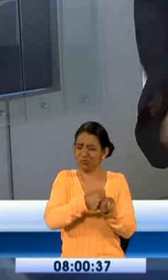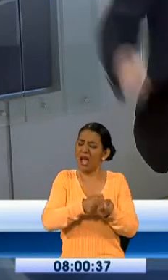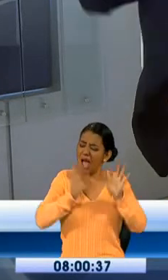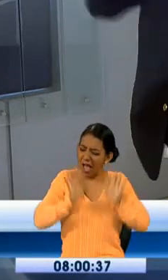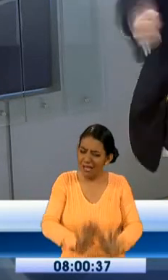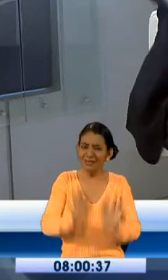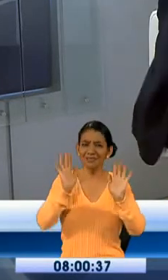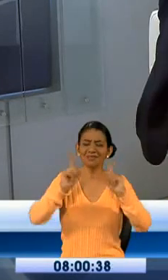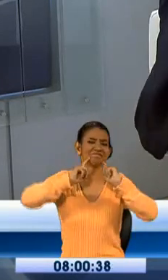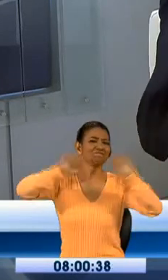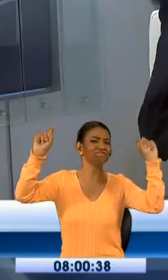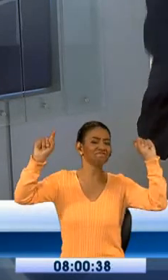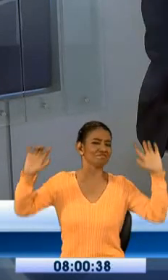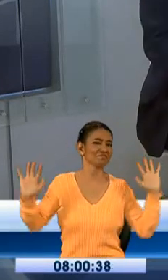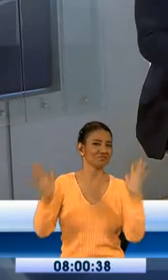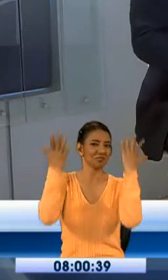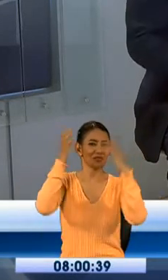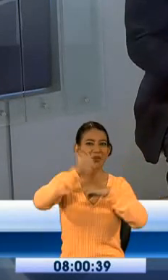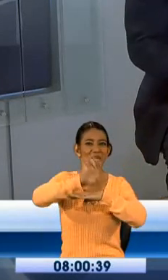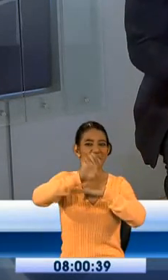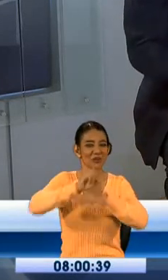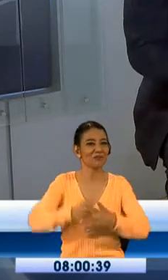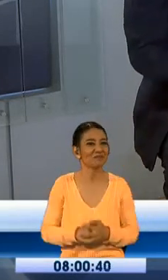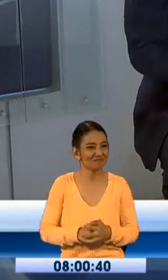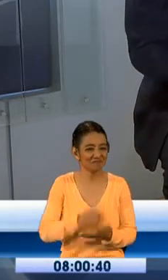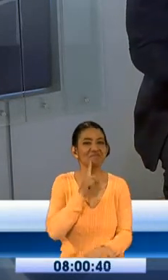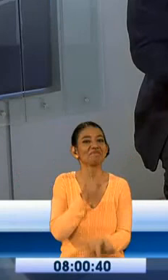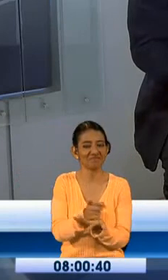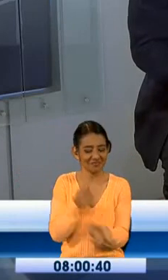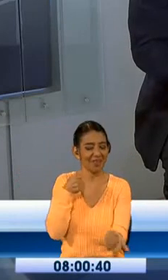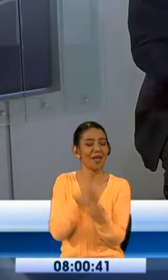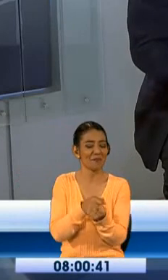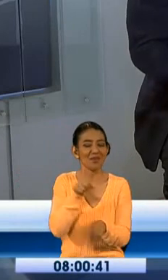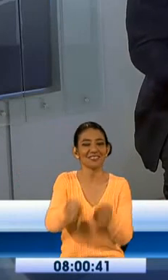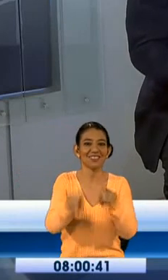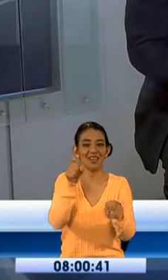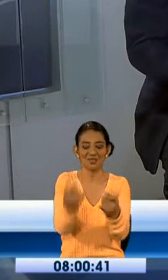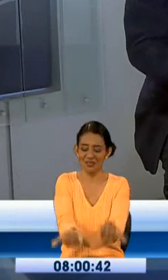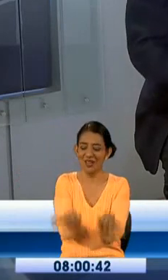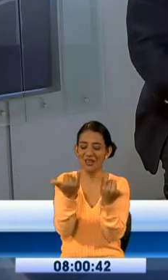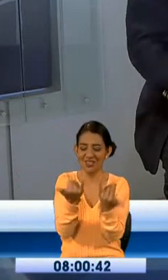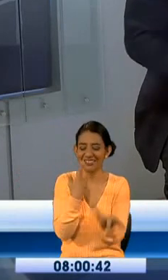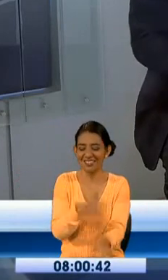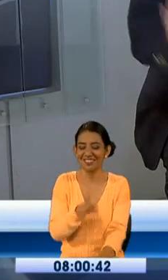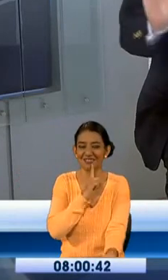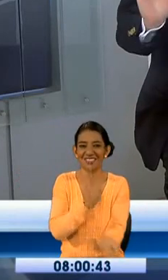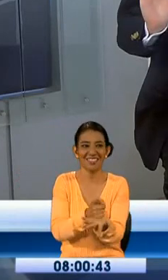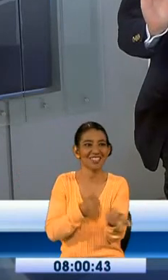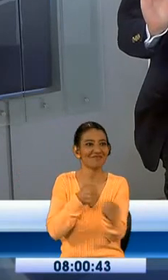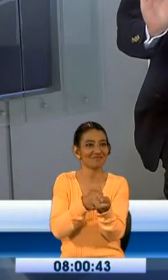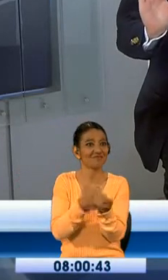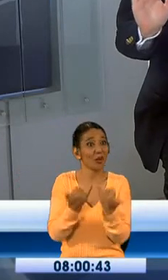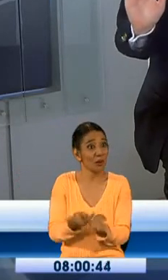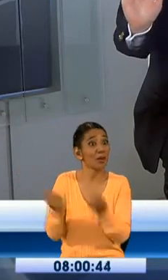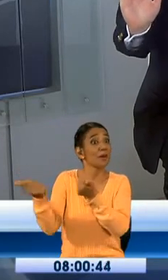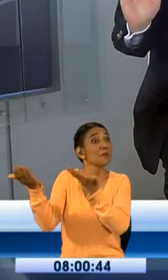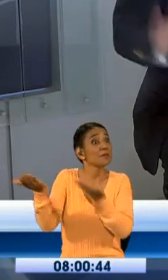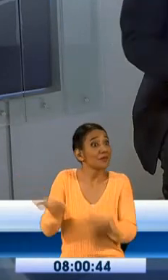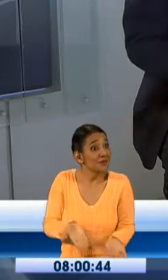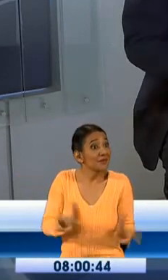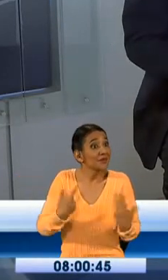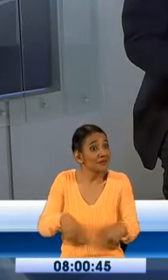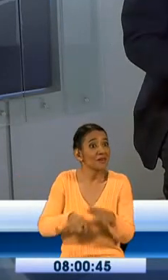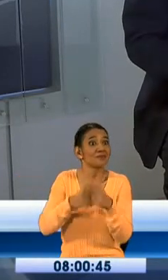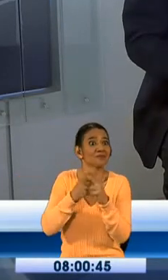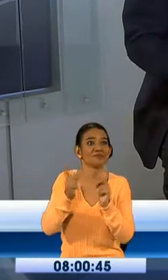gritemos, ¡vive el Ecuador! Por supuesto, así que apoyando a la selección hoy nos da una alegría, estoy segura. Bueno, pero ahora sí, bienvenidos con nosotros a este, el